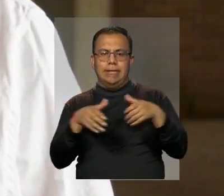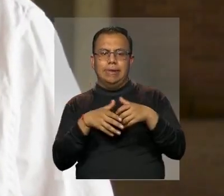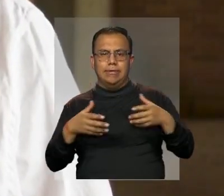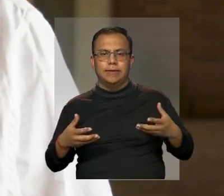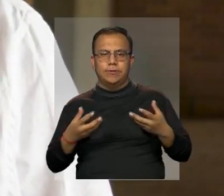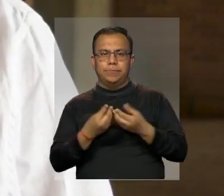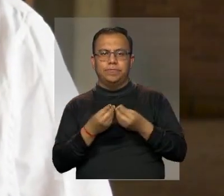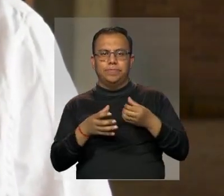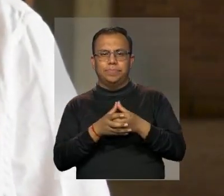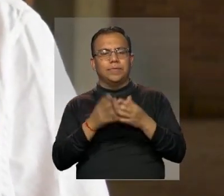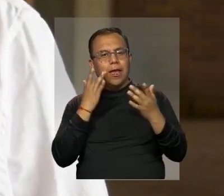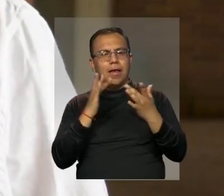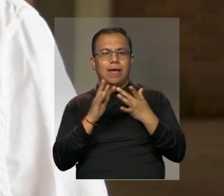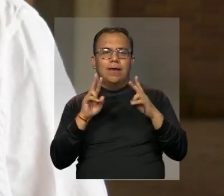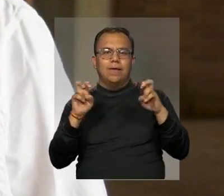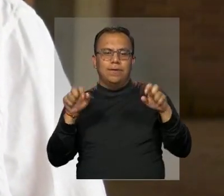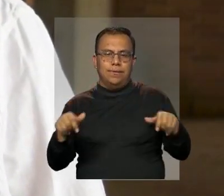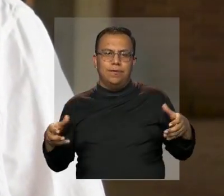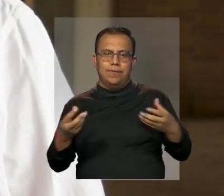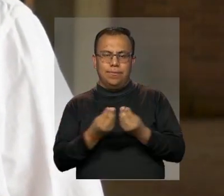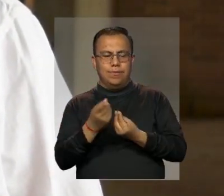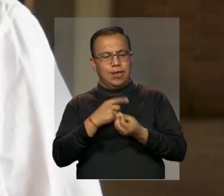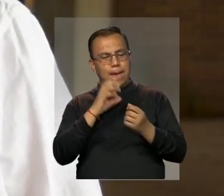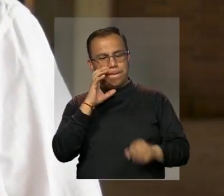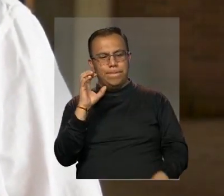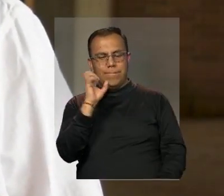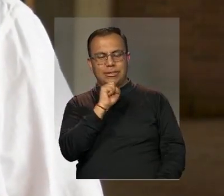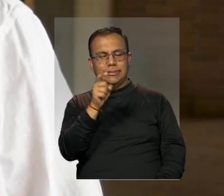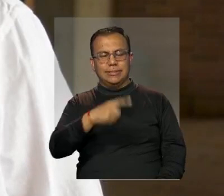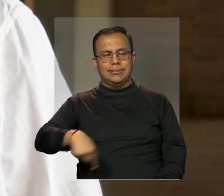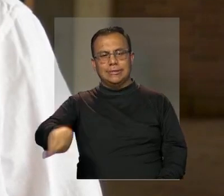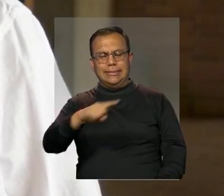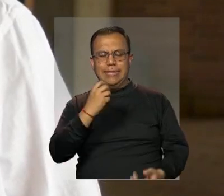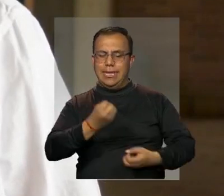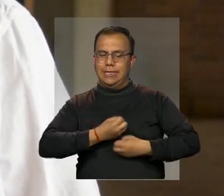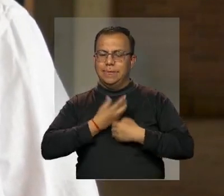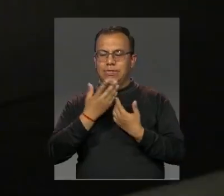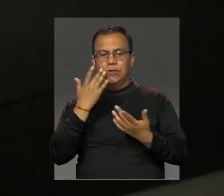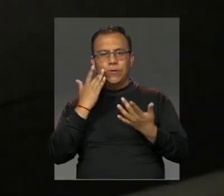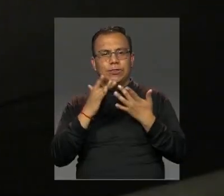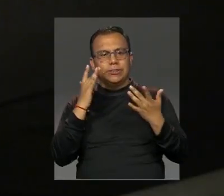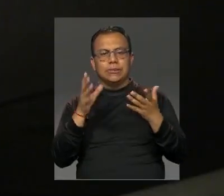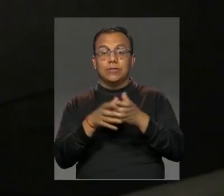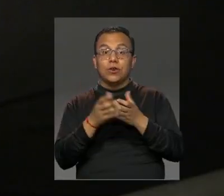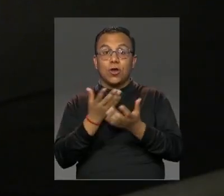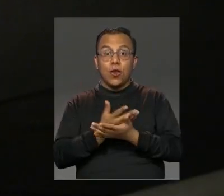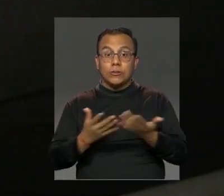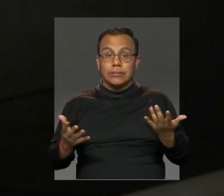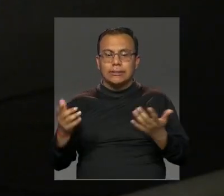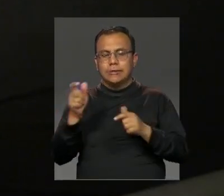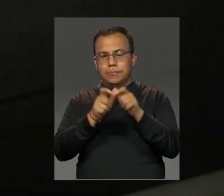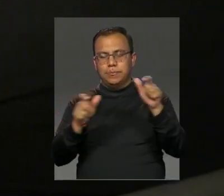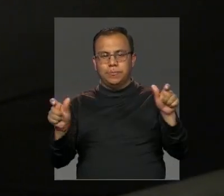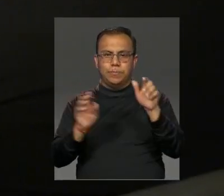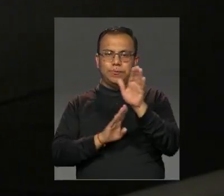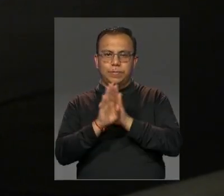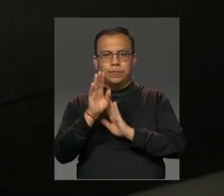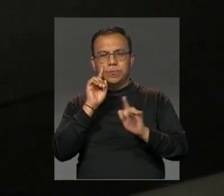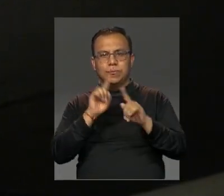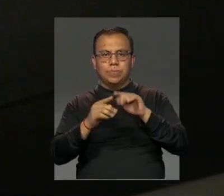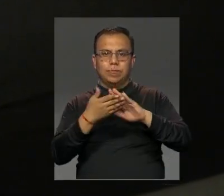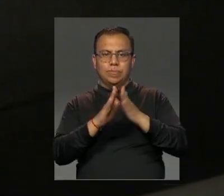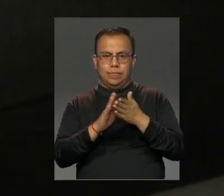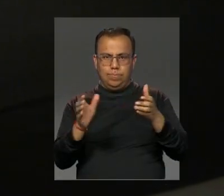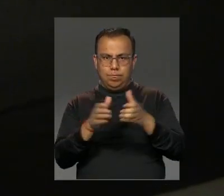y esta modalidad busca identificar las expresiones, las manifestaciones que se desarrollan en las